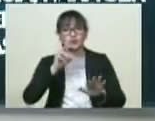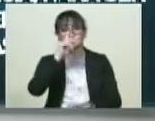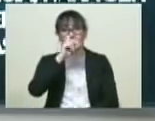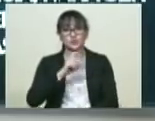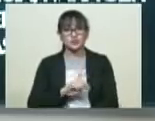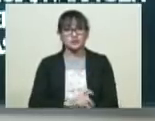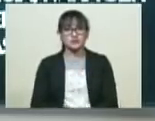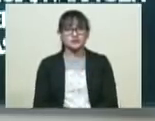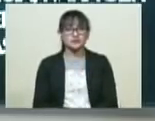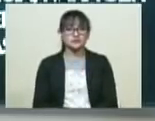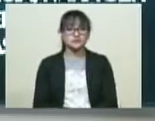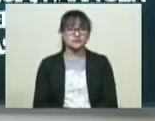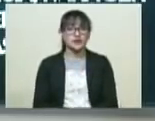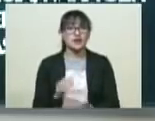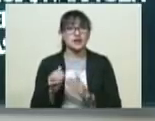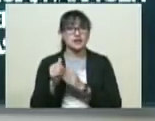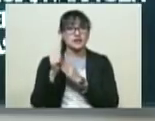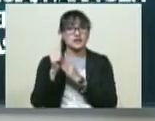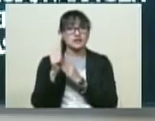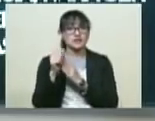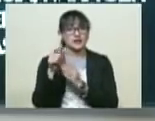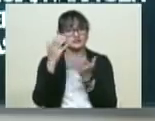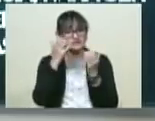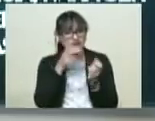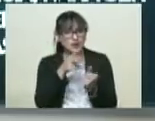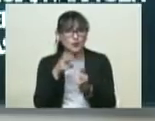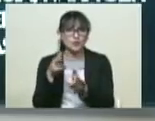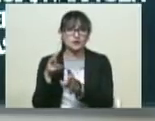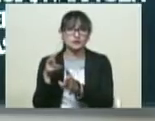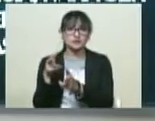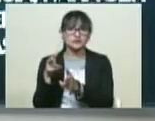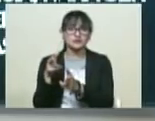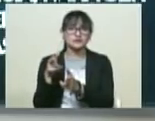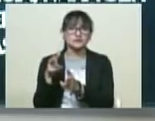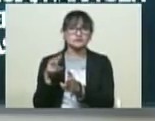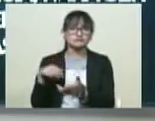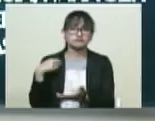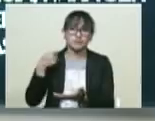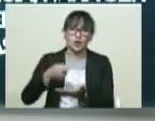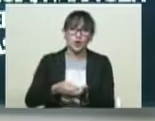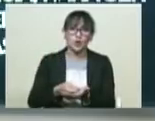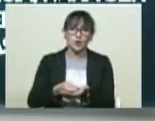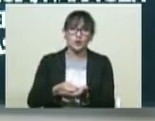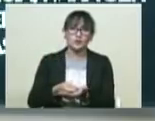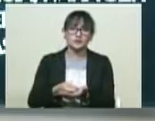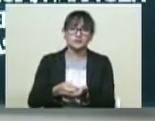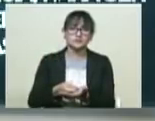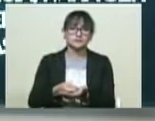edad, líder de esta célula terrorista y financista a su vez,